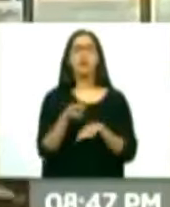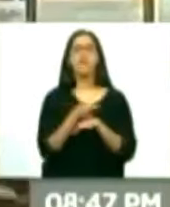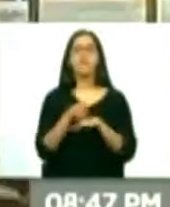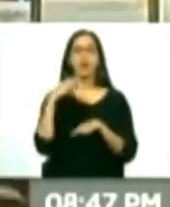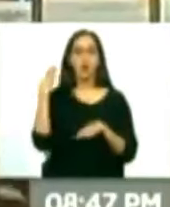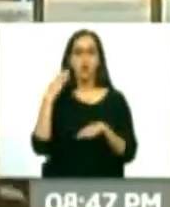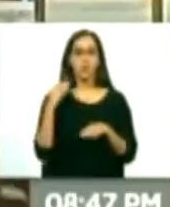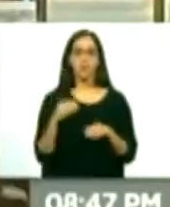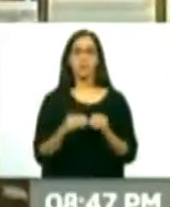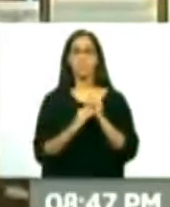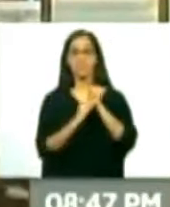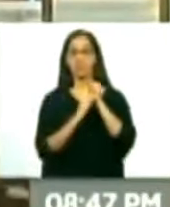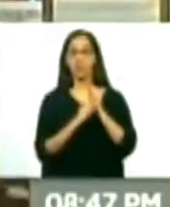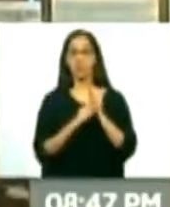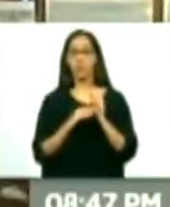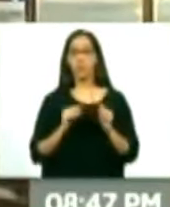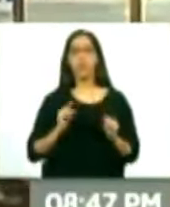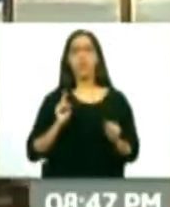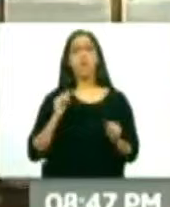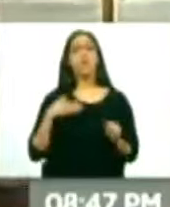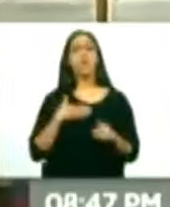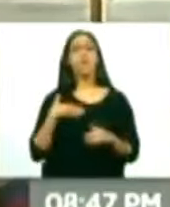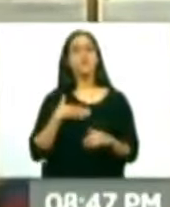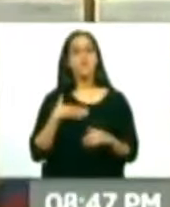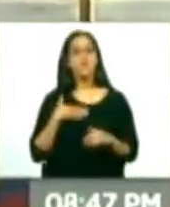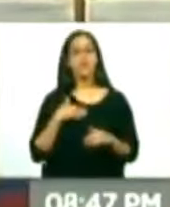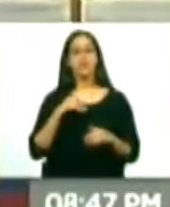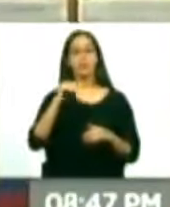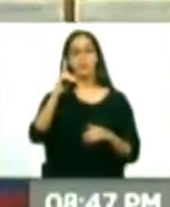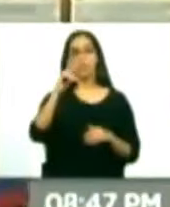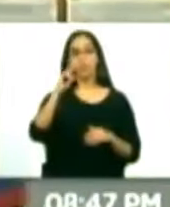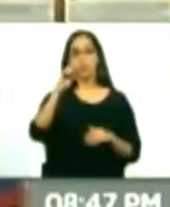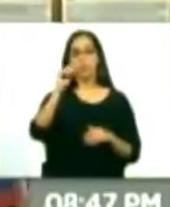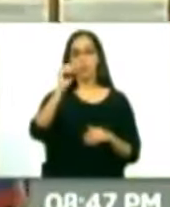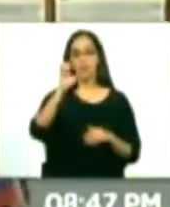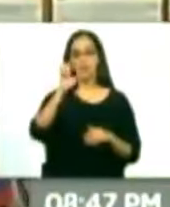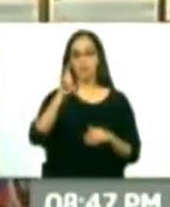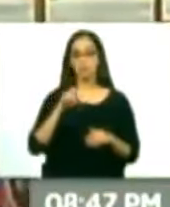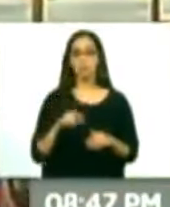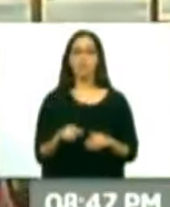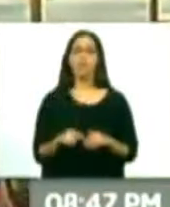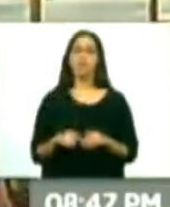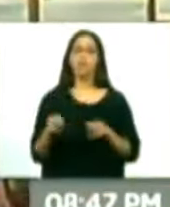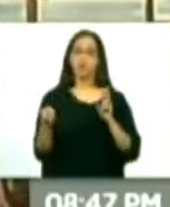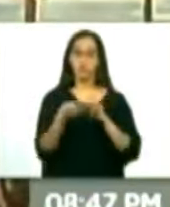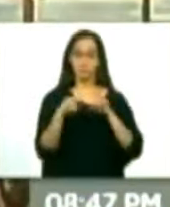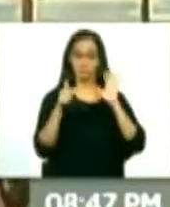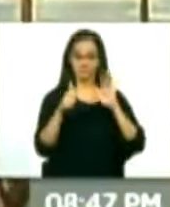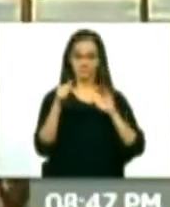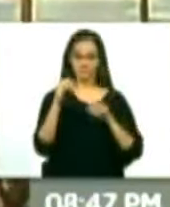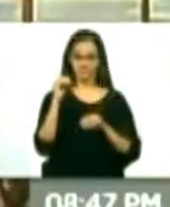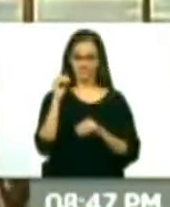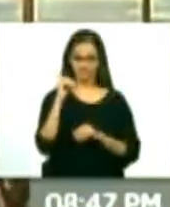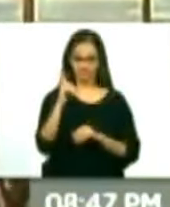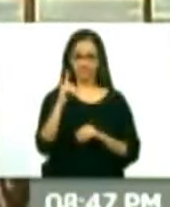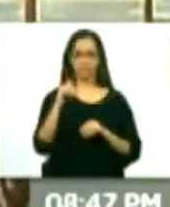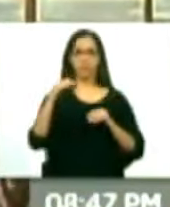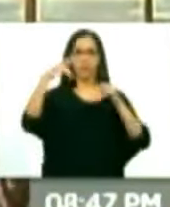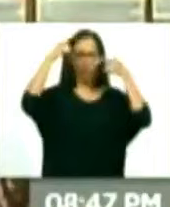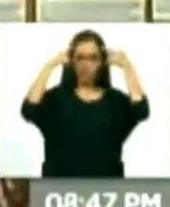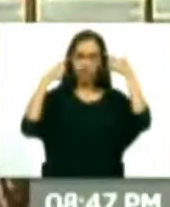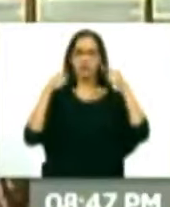Encabezados por Uribe y por Duque. Numeral 6D, numeral 6D, con Chávez por amor